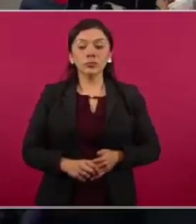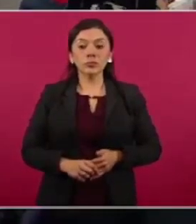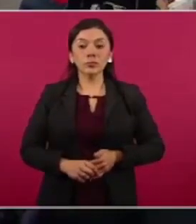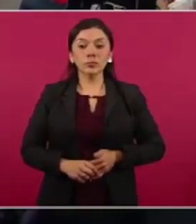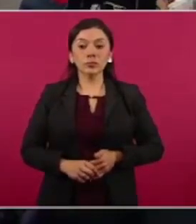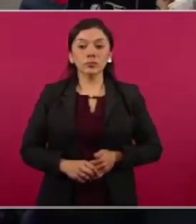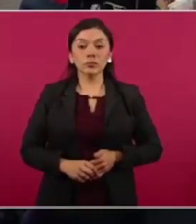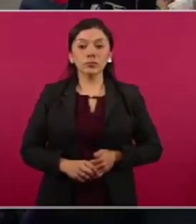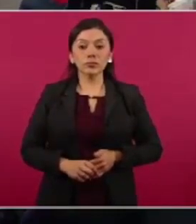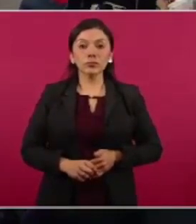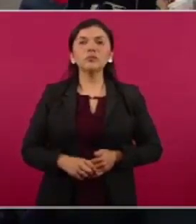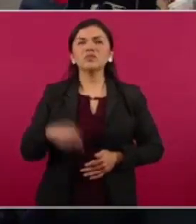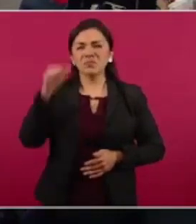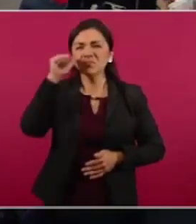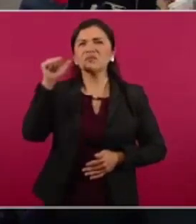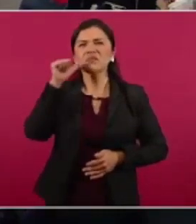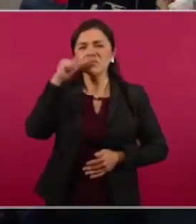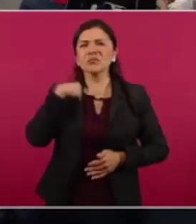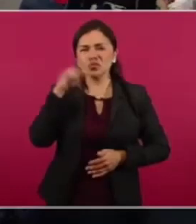Ayer la vi.